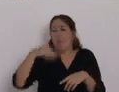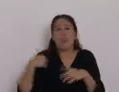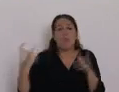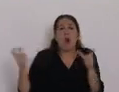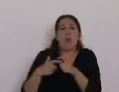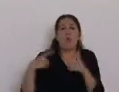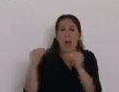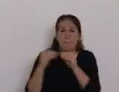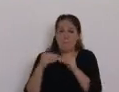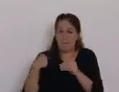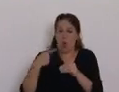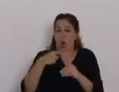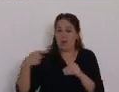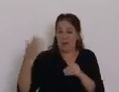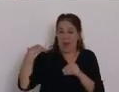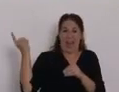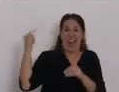semana a Buenos Aires.